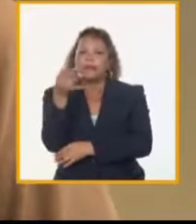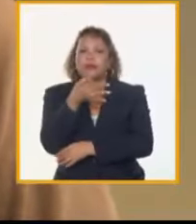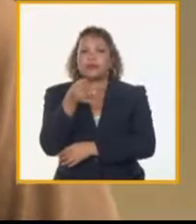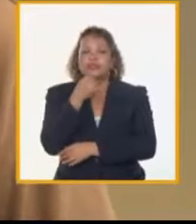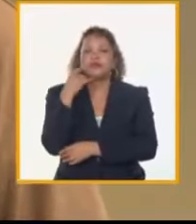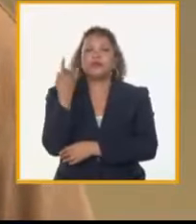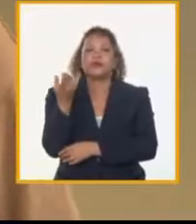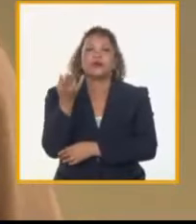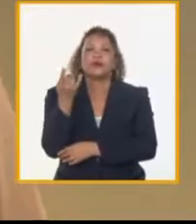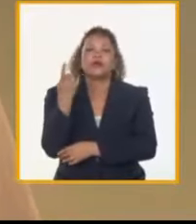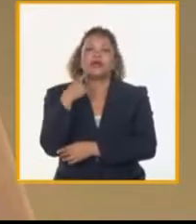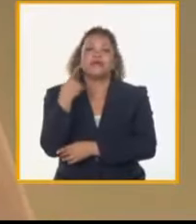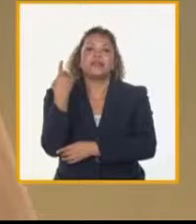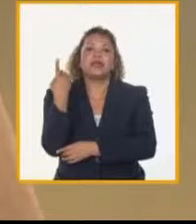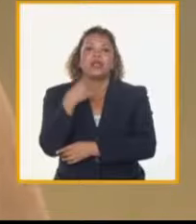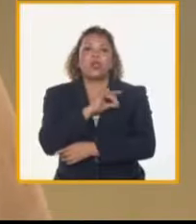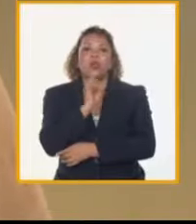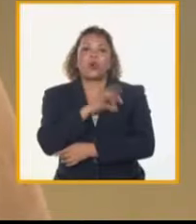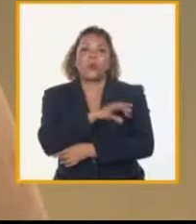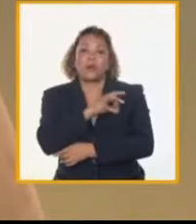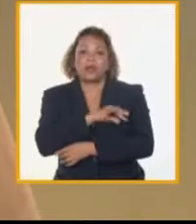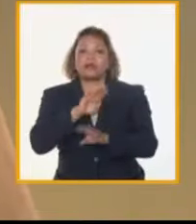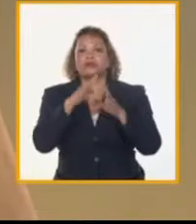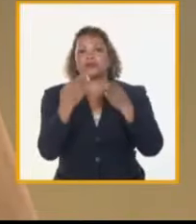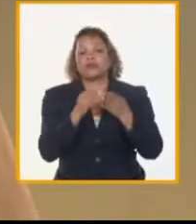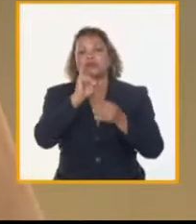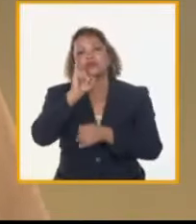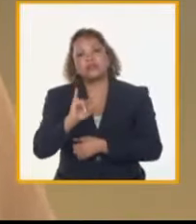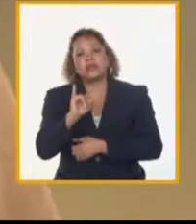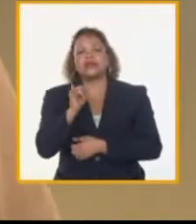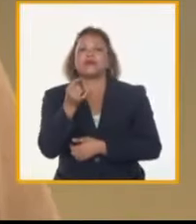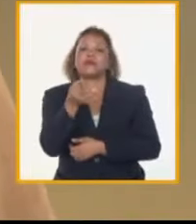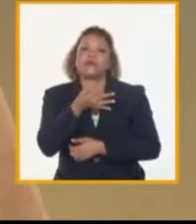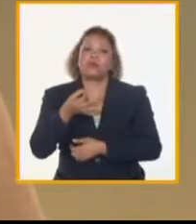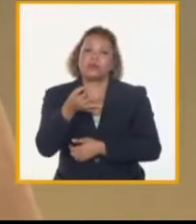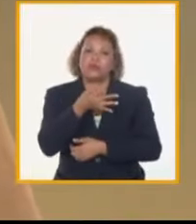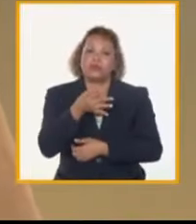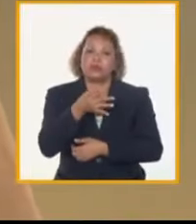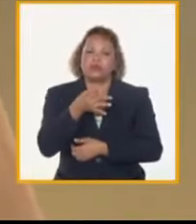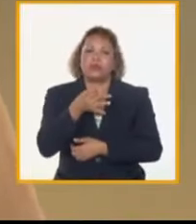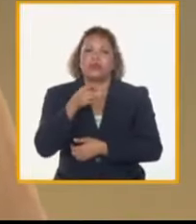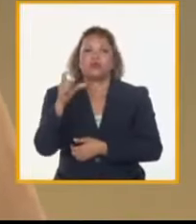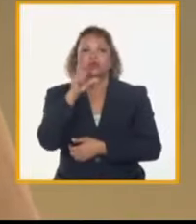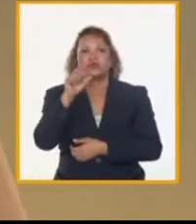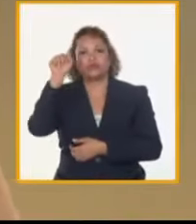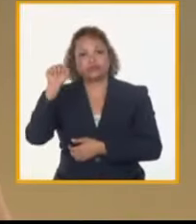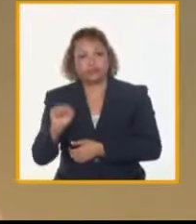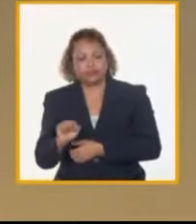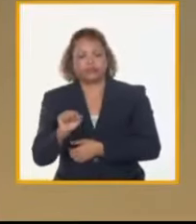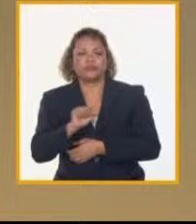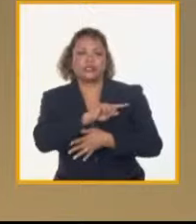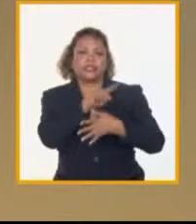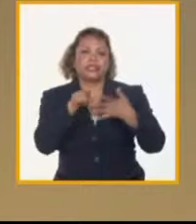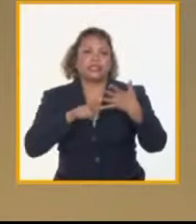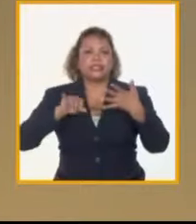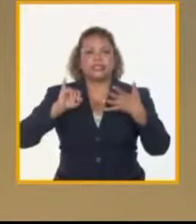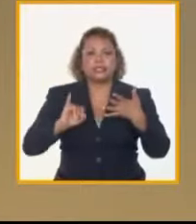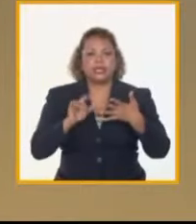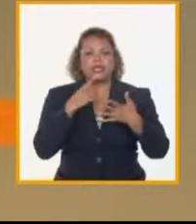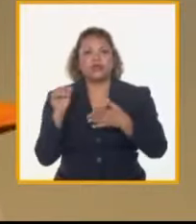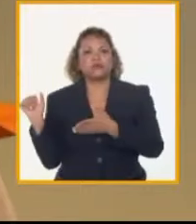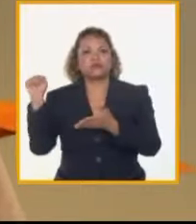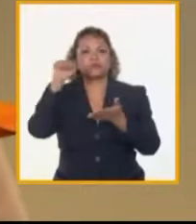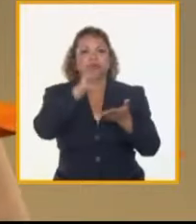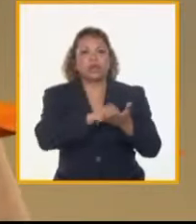y municipio de Consolación del Sur. Son los 6 municipios que movemos. Lo trasladamos hacia aquí el Hospital Abel Santa María